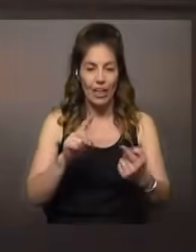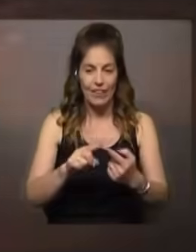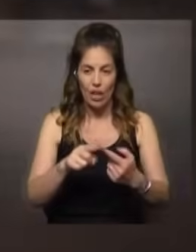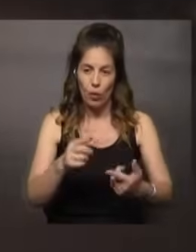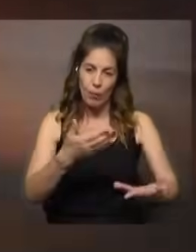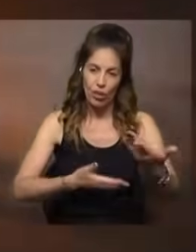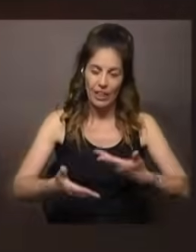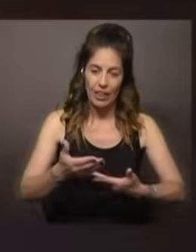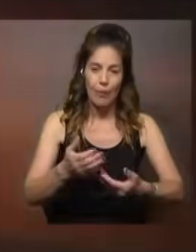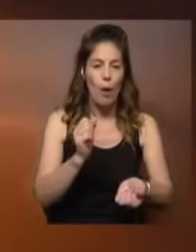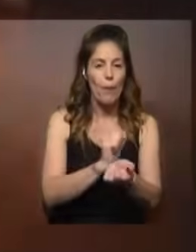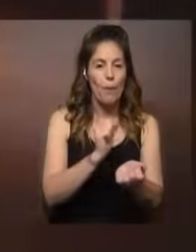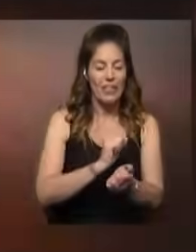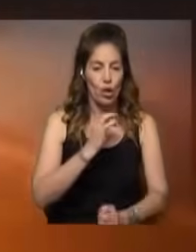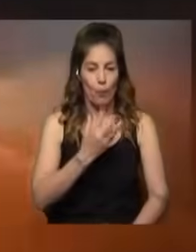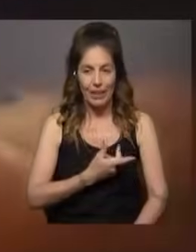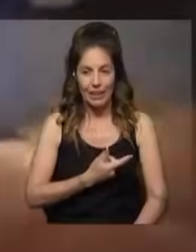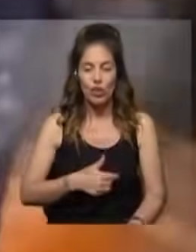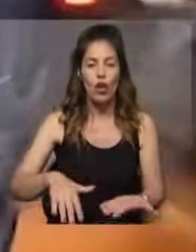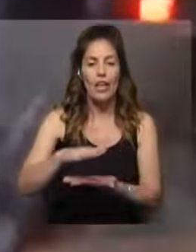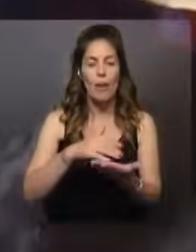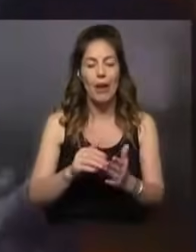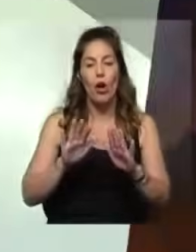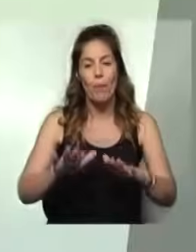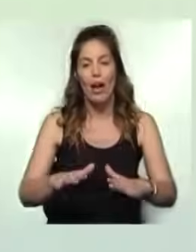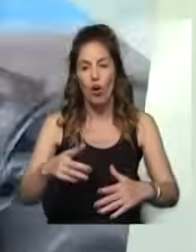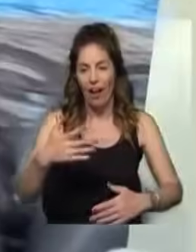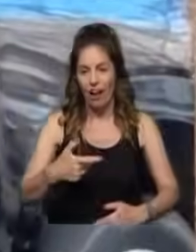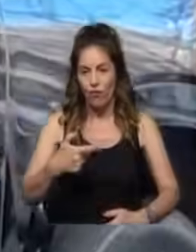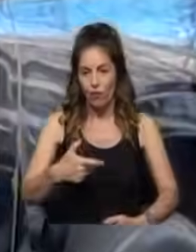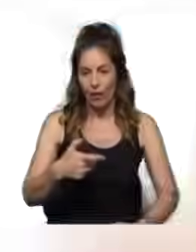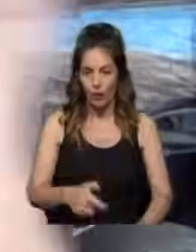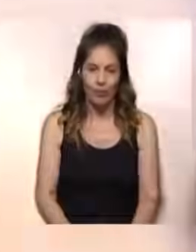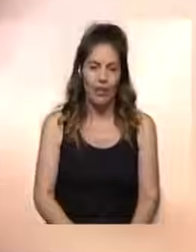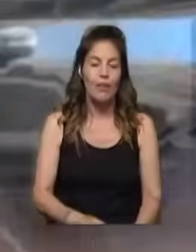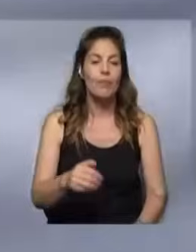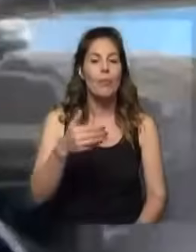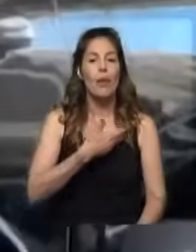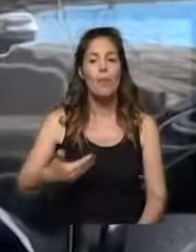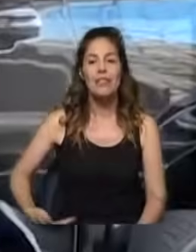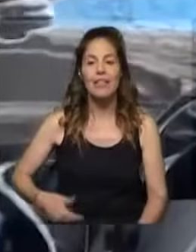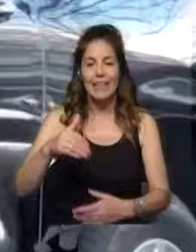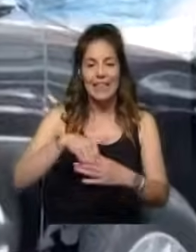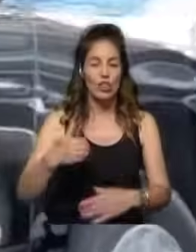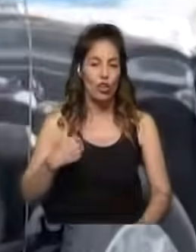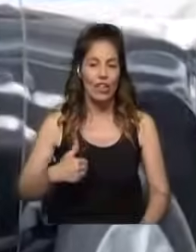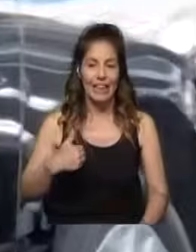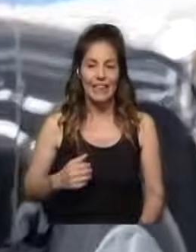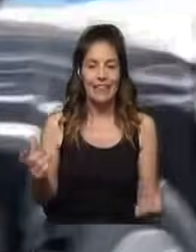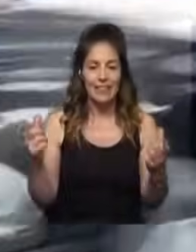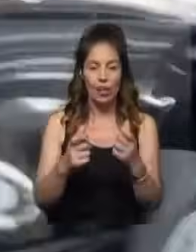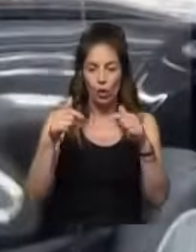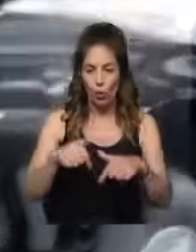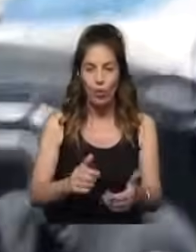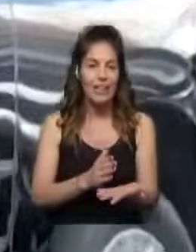intercambio por presos y presas palestinas en el marco del alto al fuego temporal el presidente electo de Argentina Javier Miley se reúne hoy con el asesor de